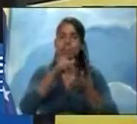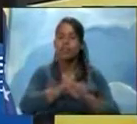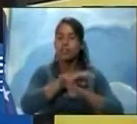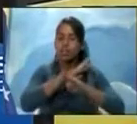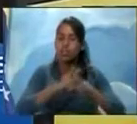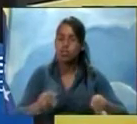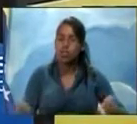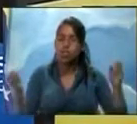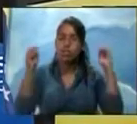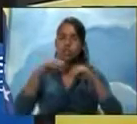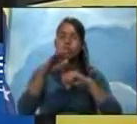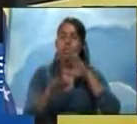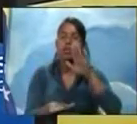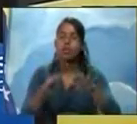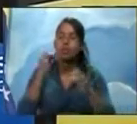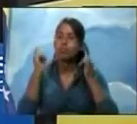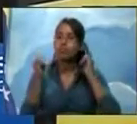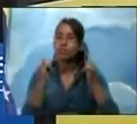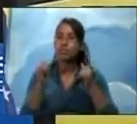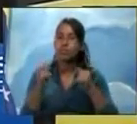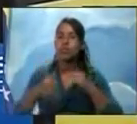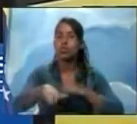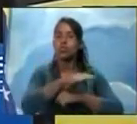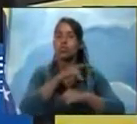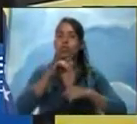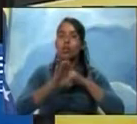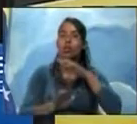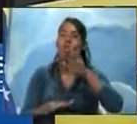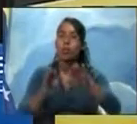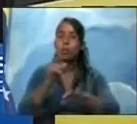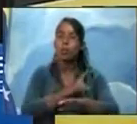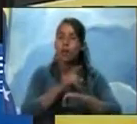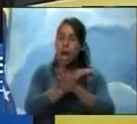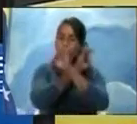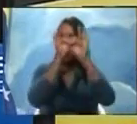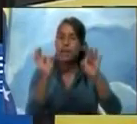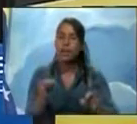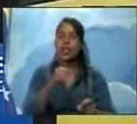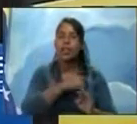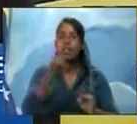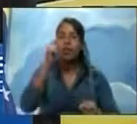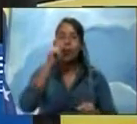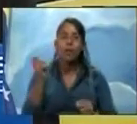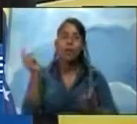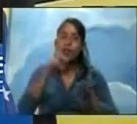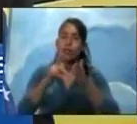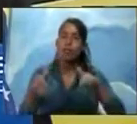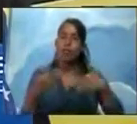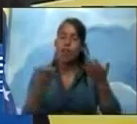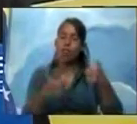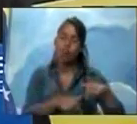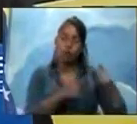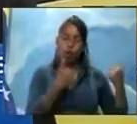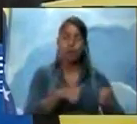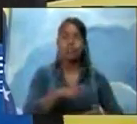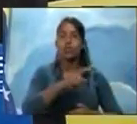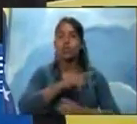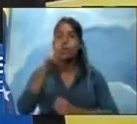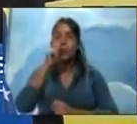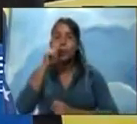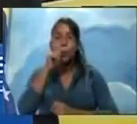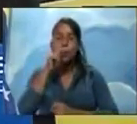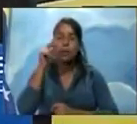se puso en hiesta sobre los pies a manera de hombre, y le fue dado corazón de hombre. Esta